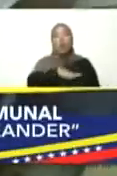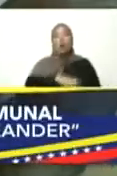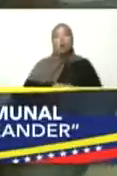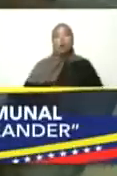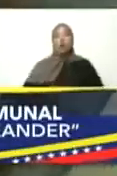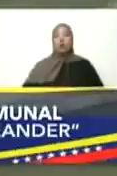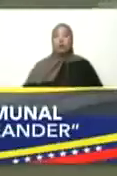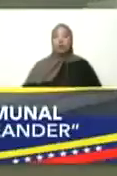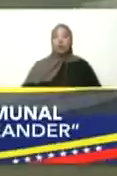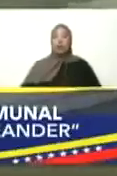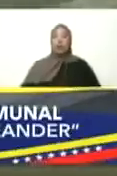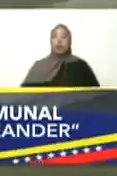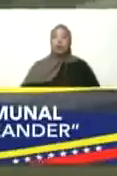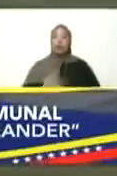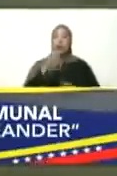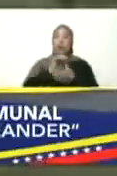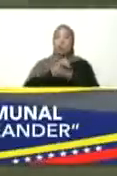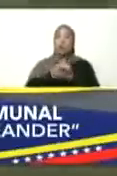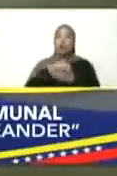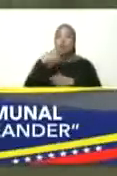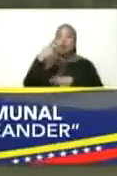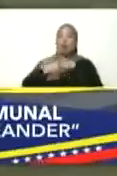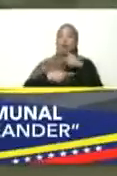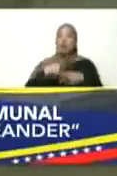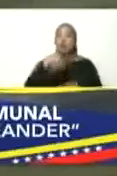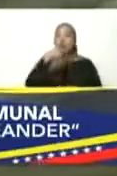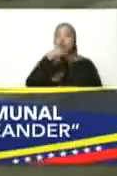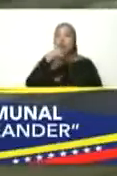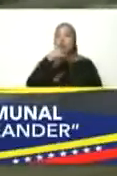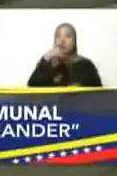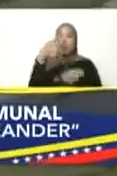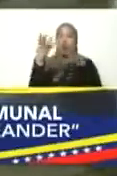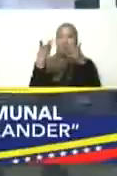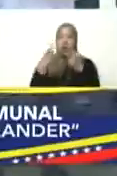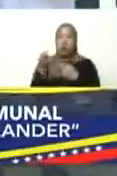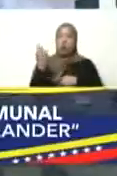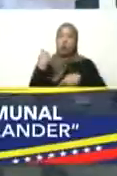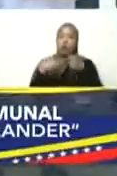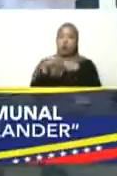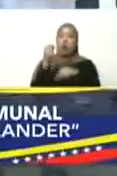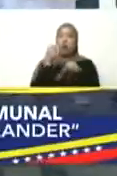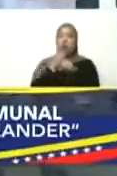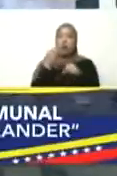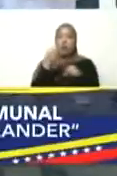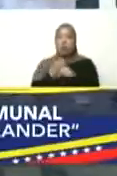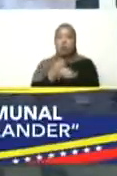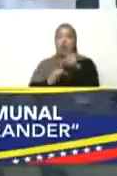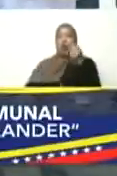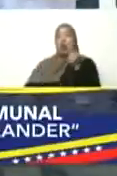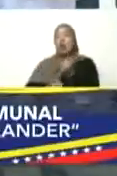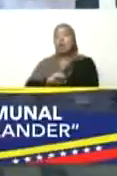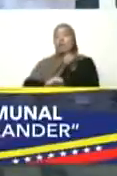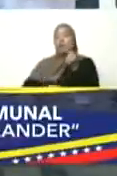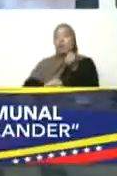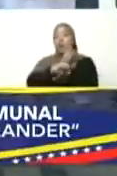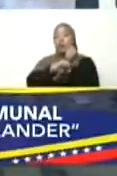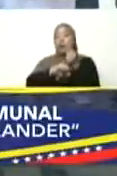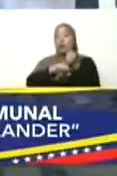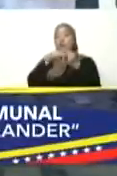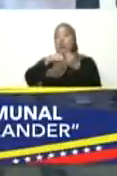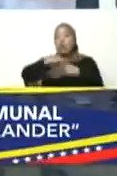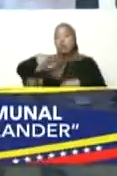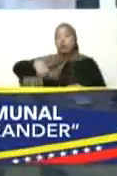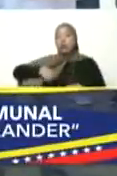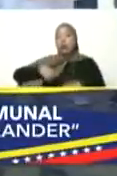entonces a la compañera Carolina Gutiérrez, que le va a hablar sobre el circuito económico comunal del maíz que venimos trabajando con el apoyo y con el impulso de